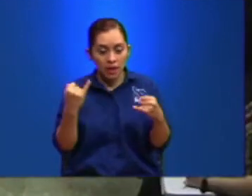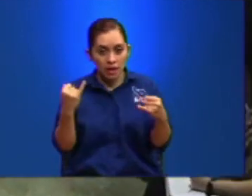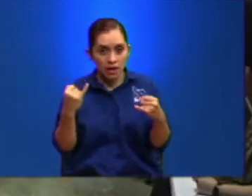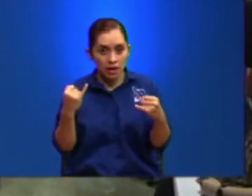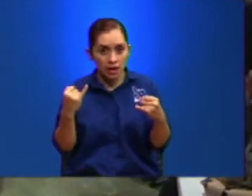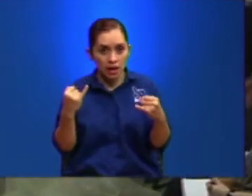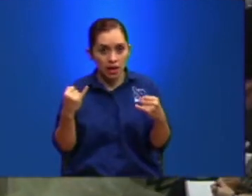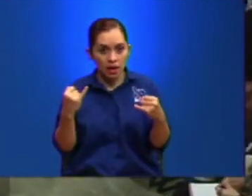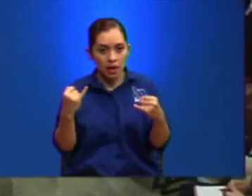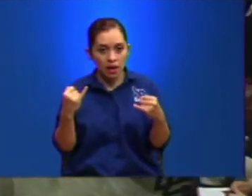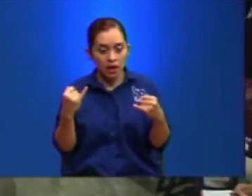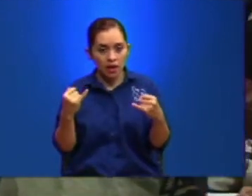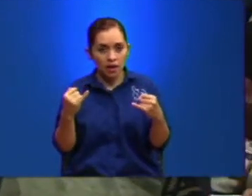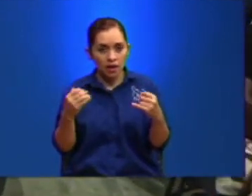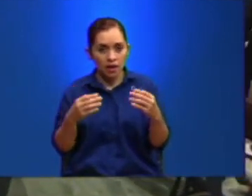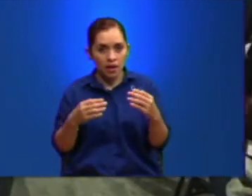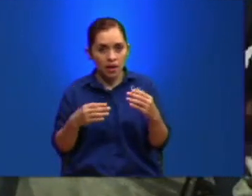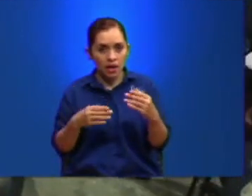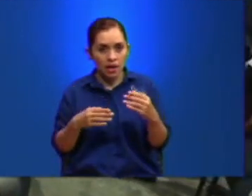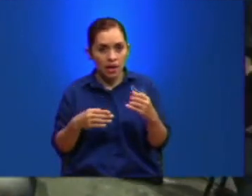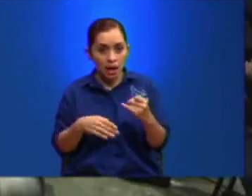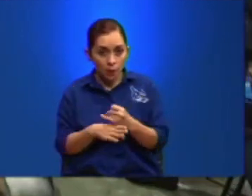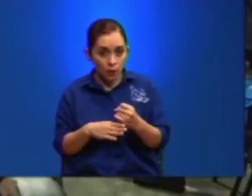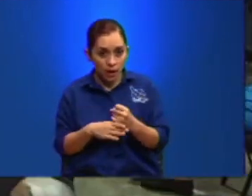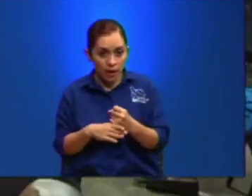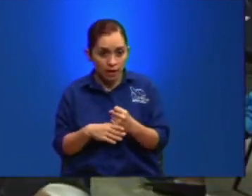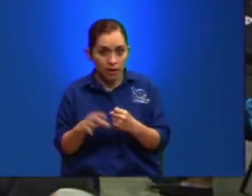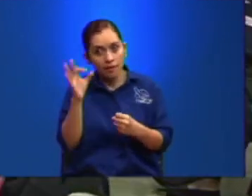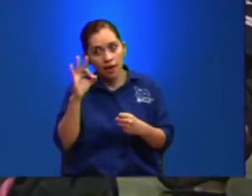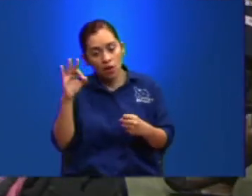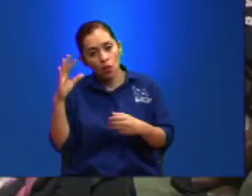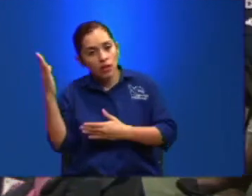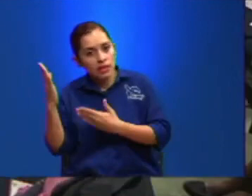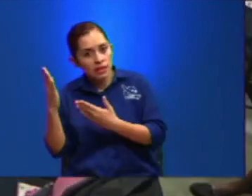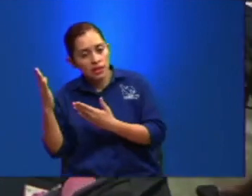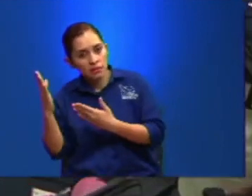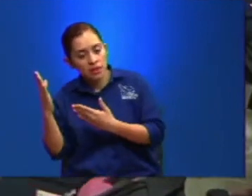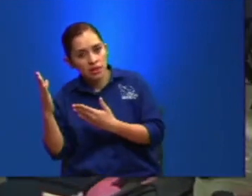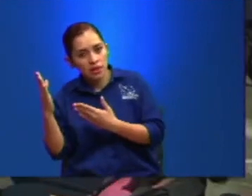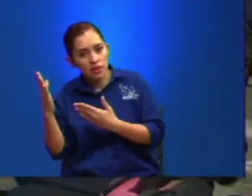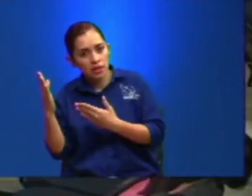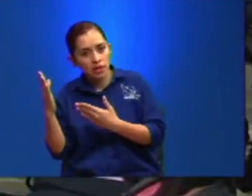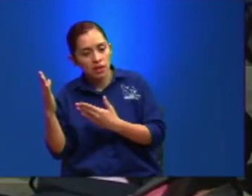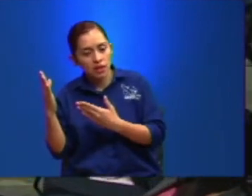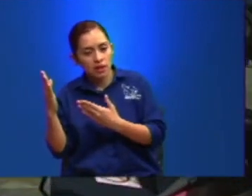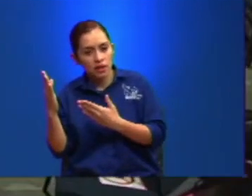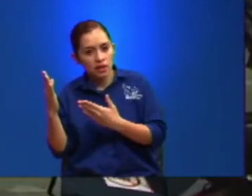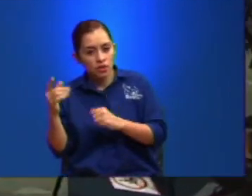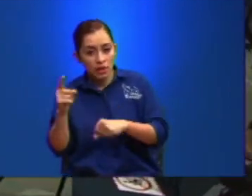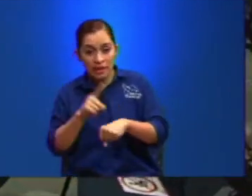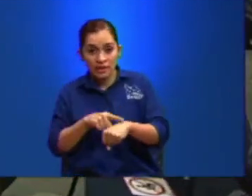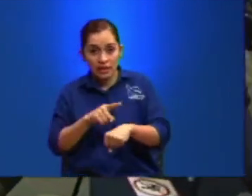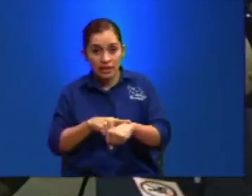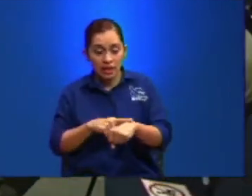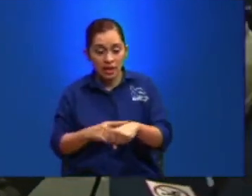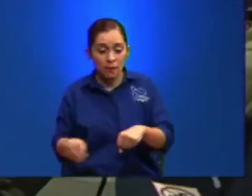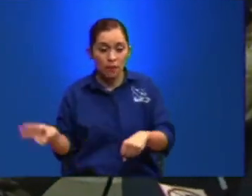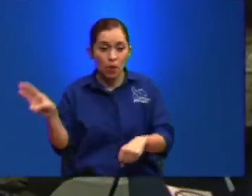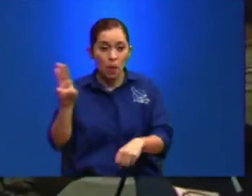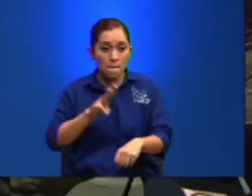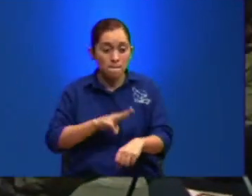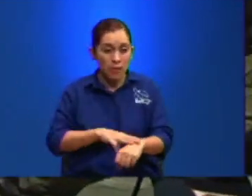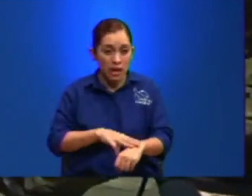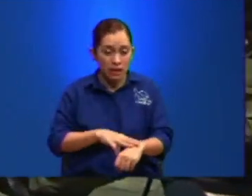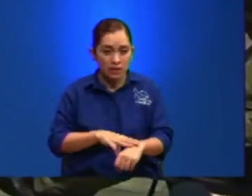que tenían equipos de trabajo y yo un equipo de trabajo así también